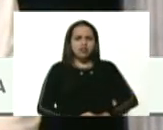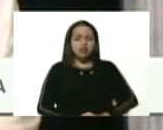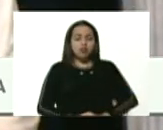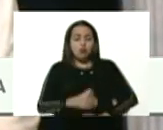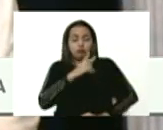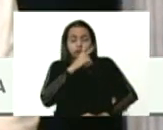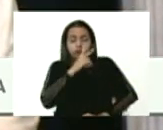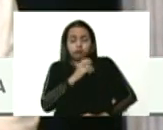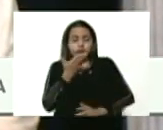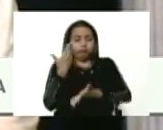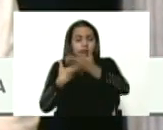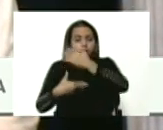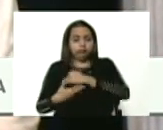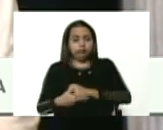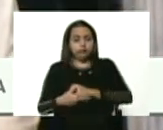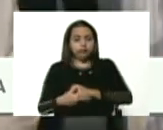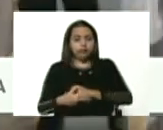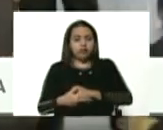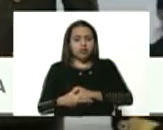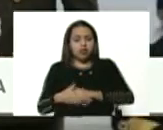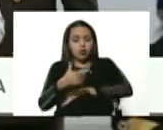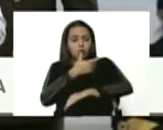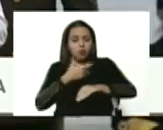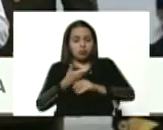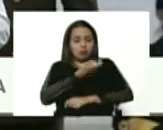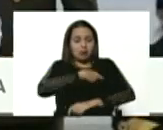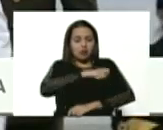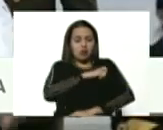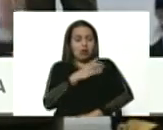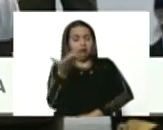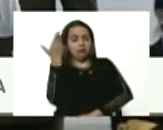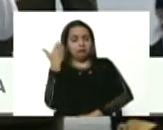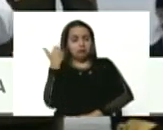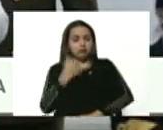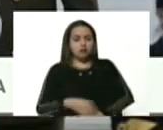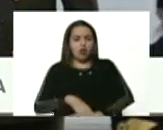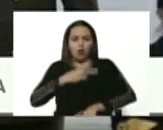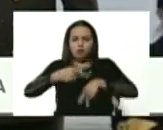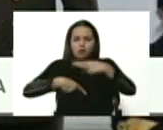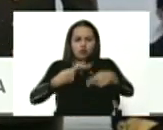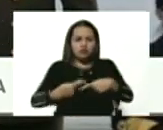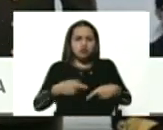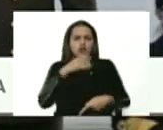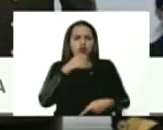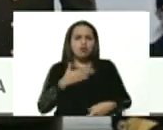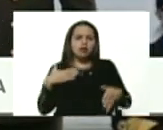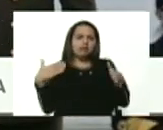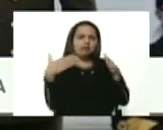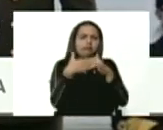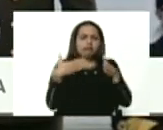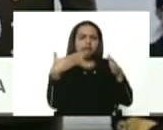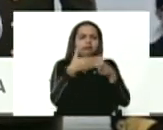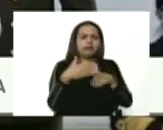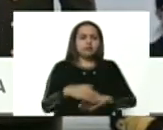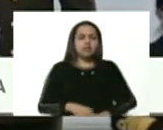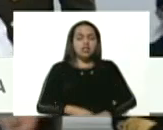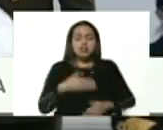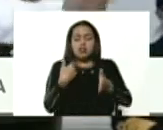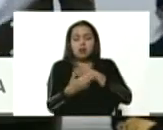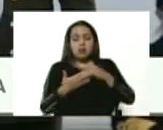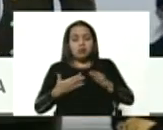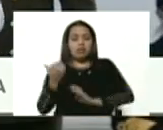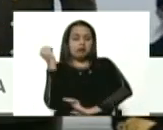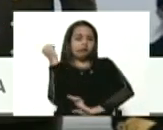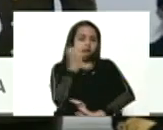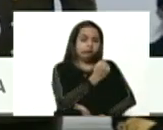imperio español. Un proceso indetenible, ni por masacres, ni